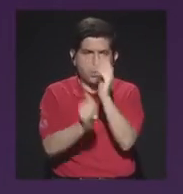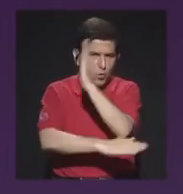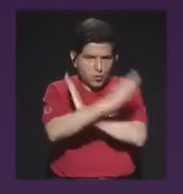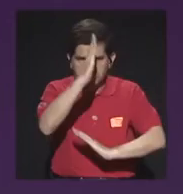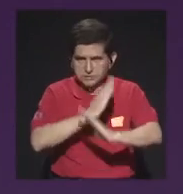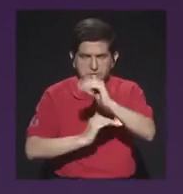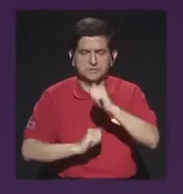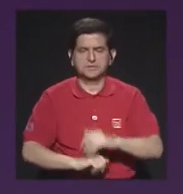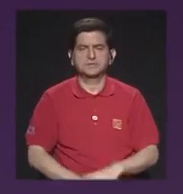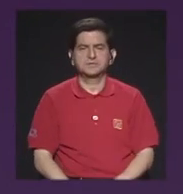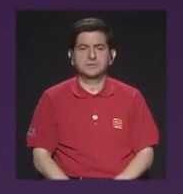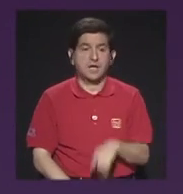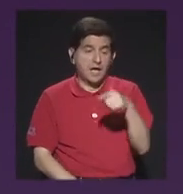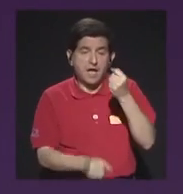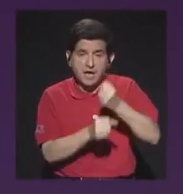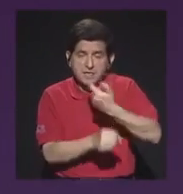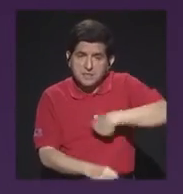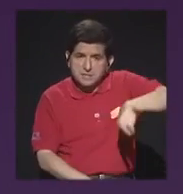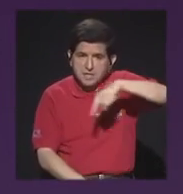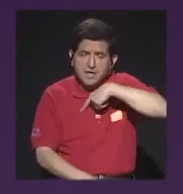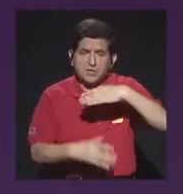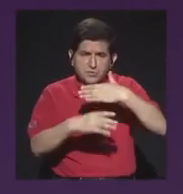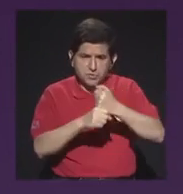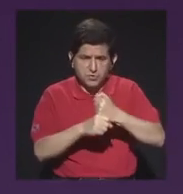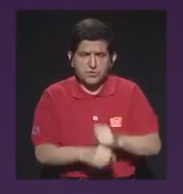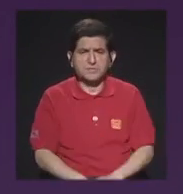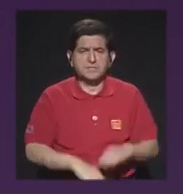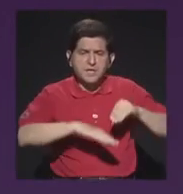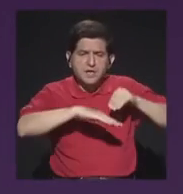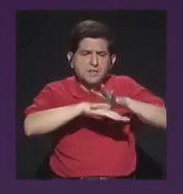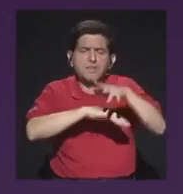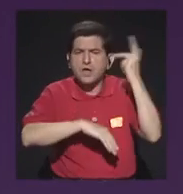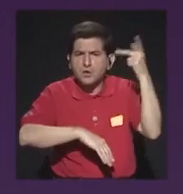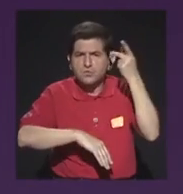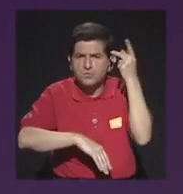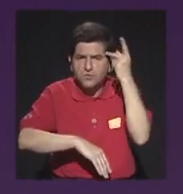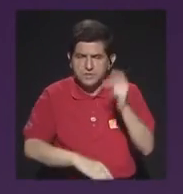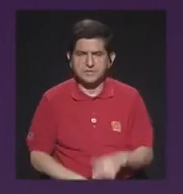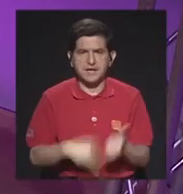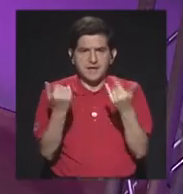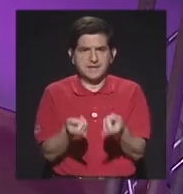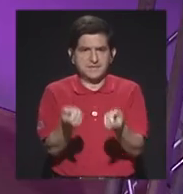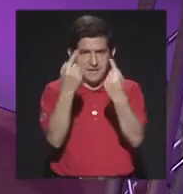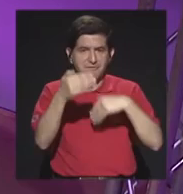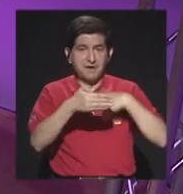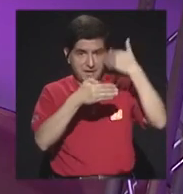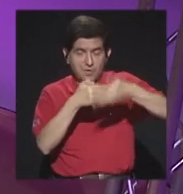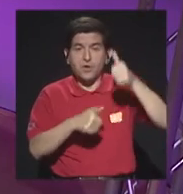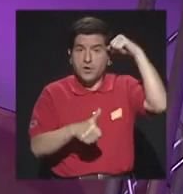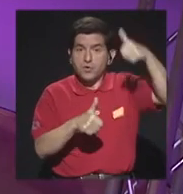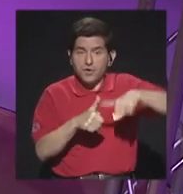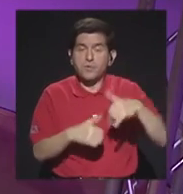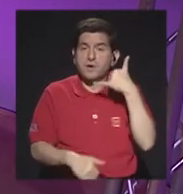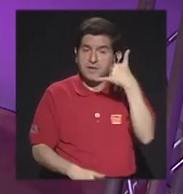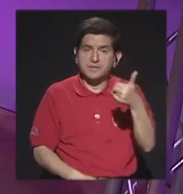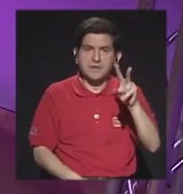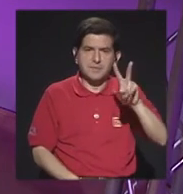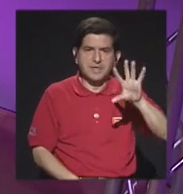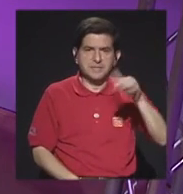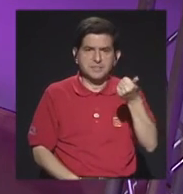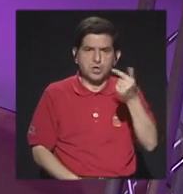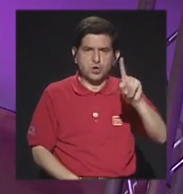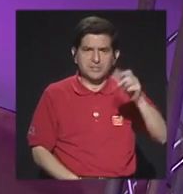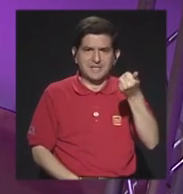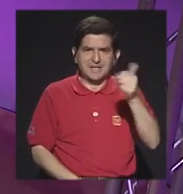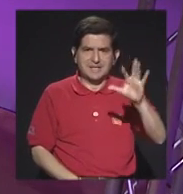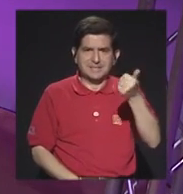Entonces, esto es el trabajo que hemos venido haciendo a nivel de incidencia política. Regresamos en un momento. Le recordamos que puede llamar al 25